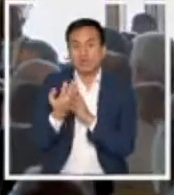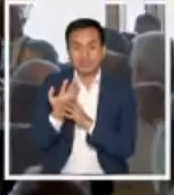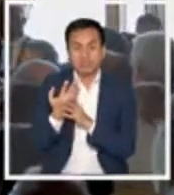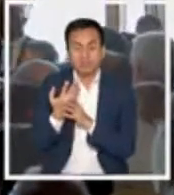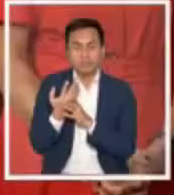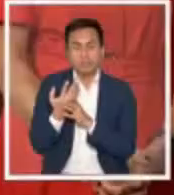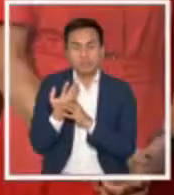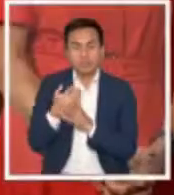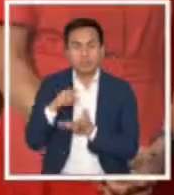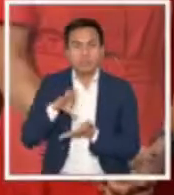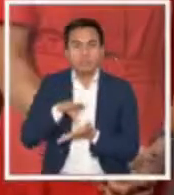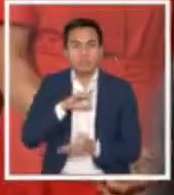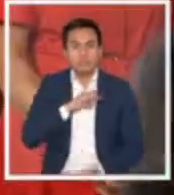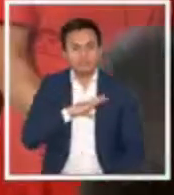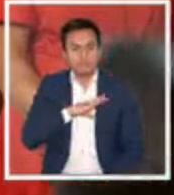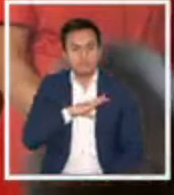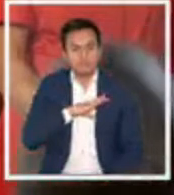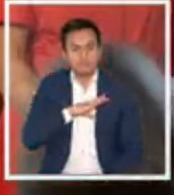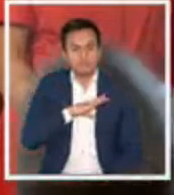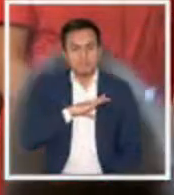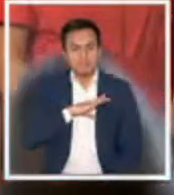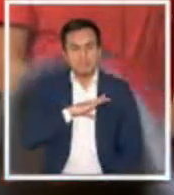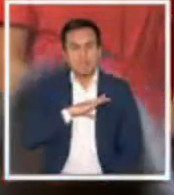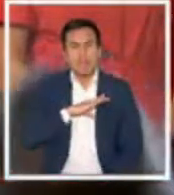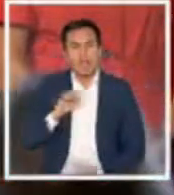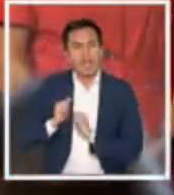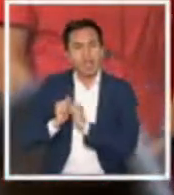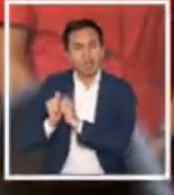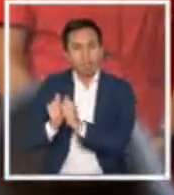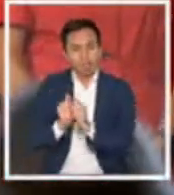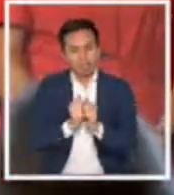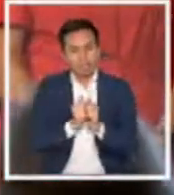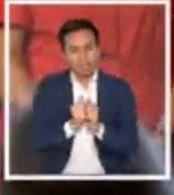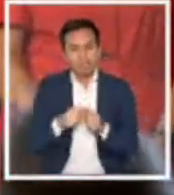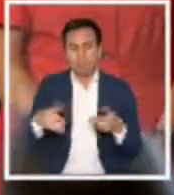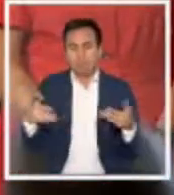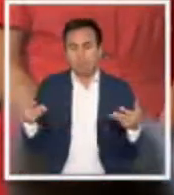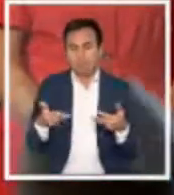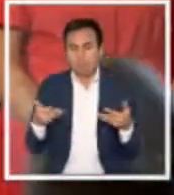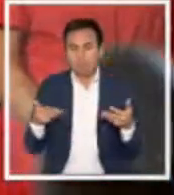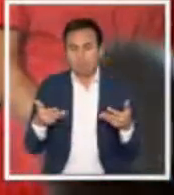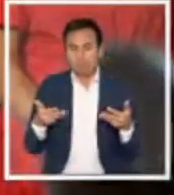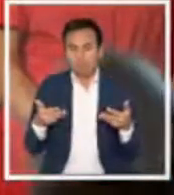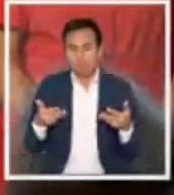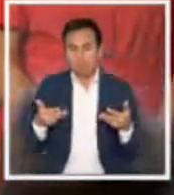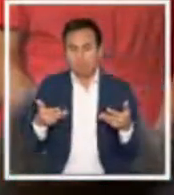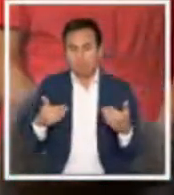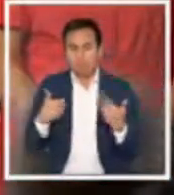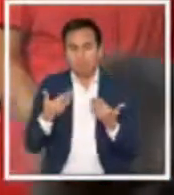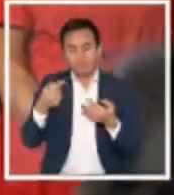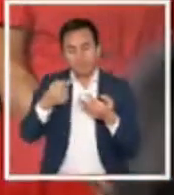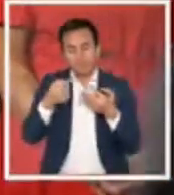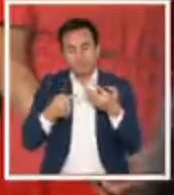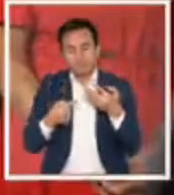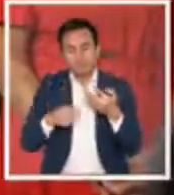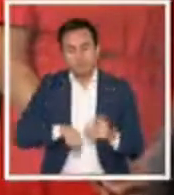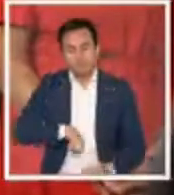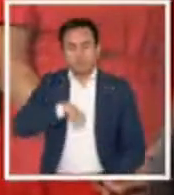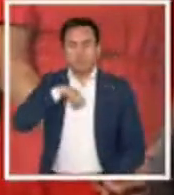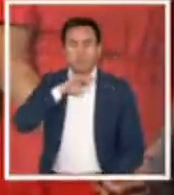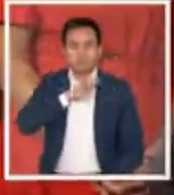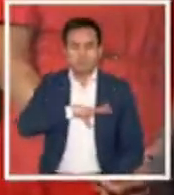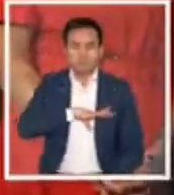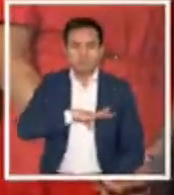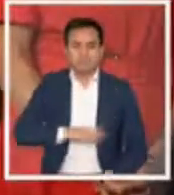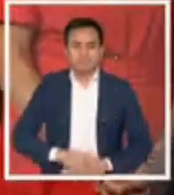en nuestro país y que nos están acompañando para dar cuenta de ese orgullo de